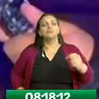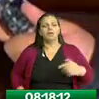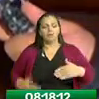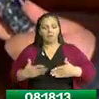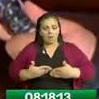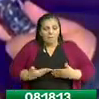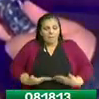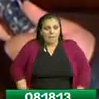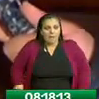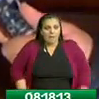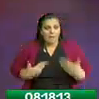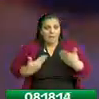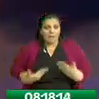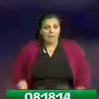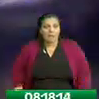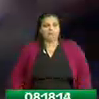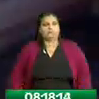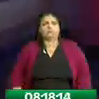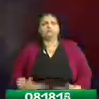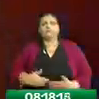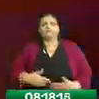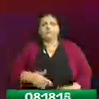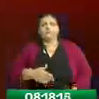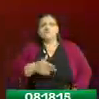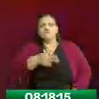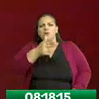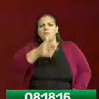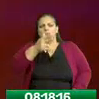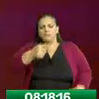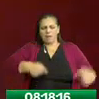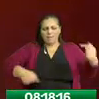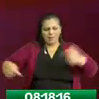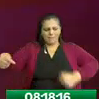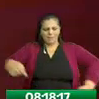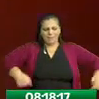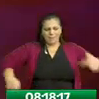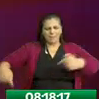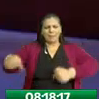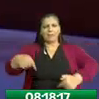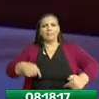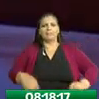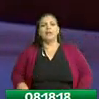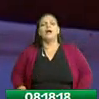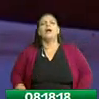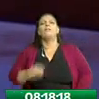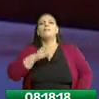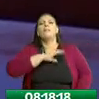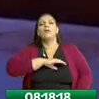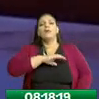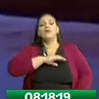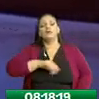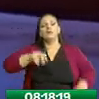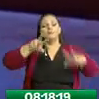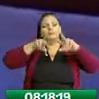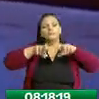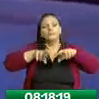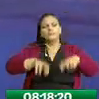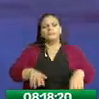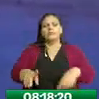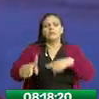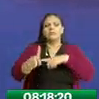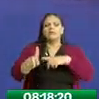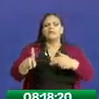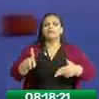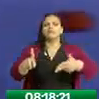inferior de sus extremidades. En tanto, la Policía Nacional realiza investigaciones para encontrar al acusado de esa múltiple tentativa de